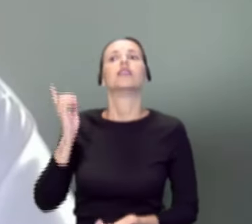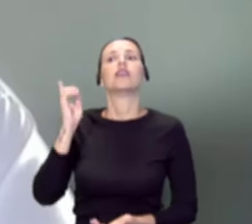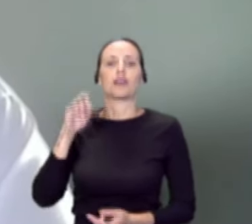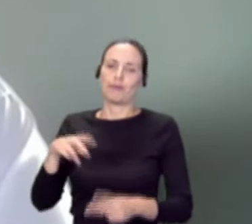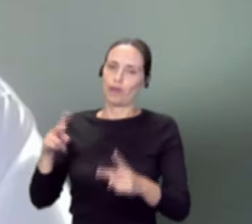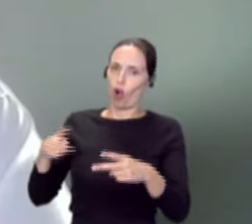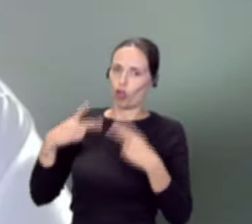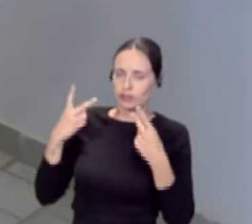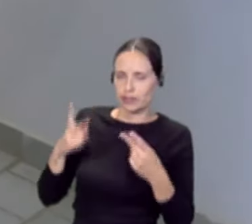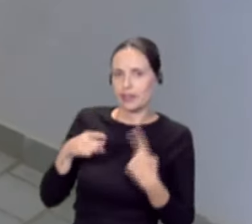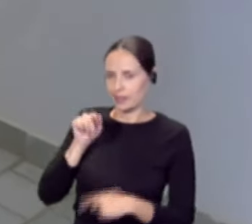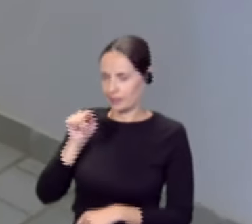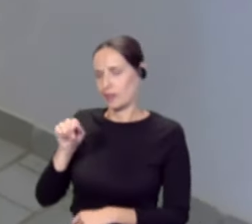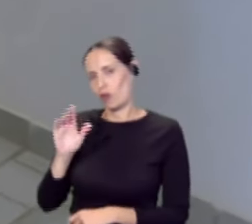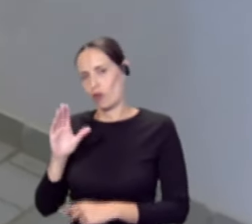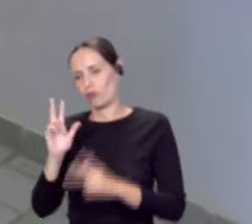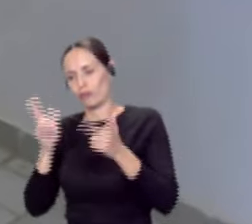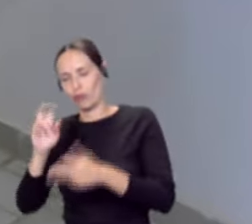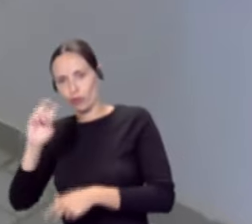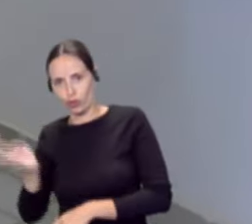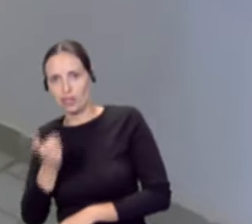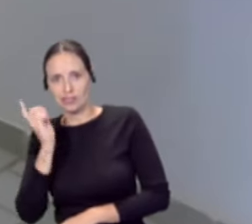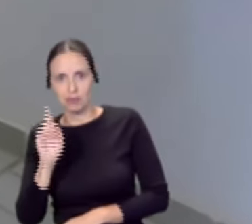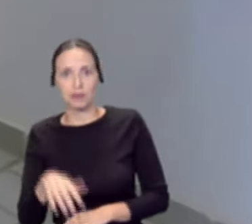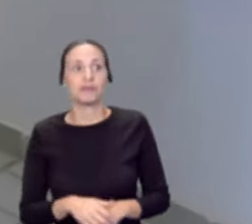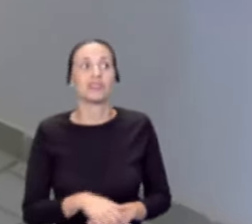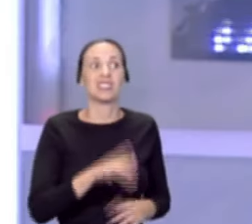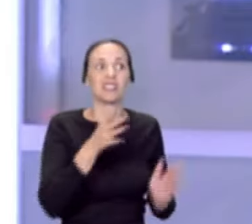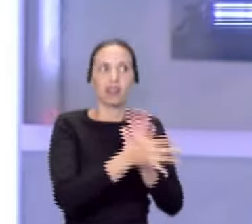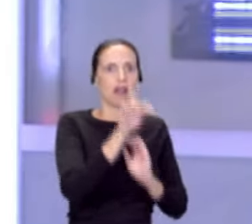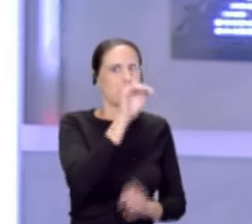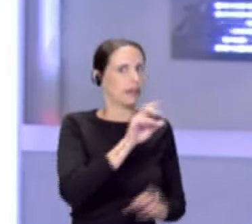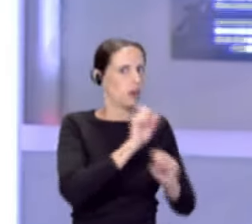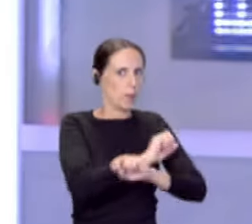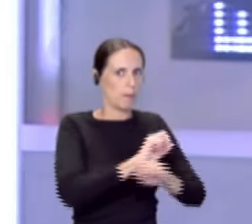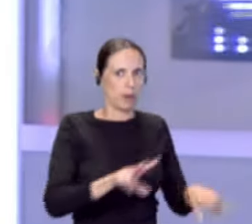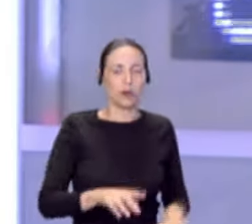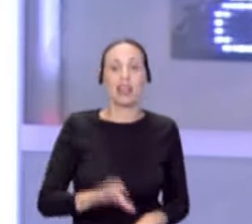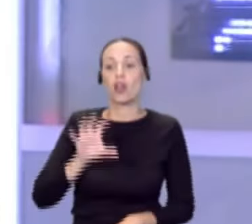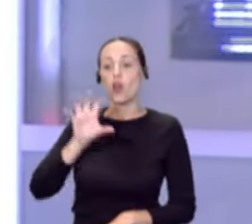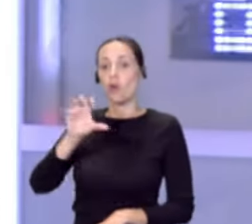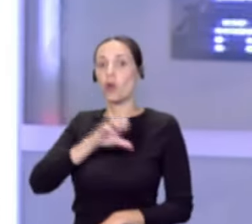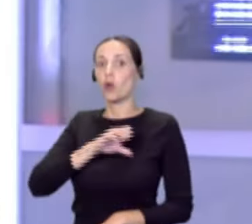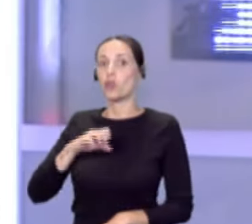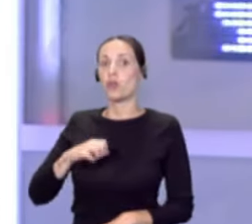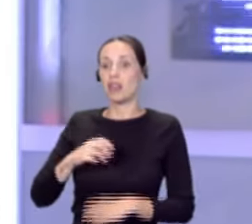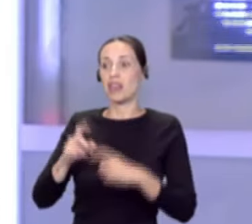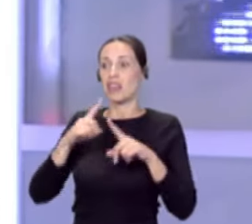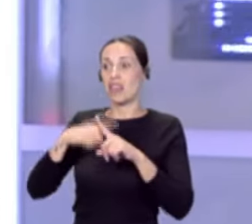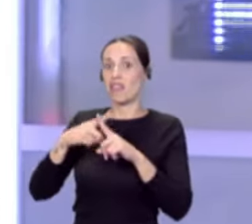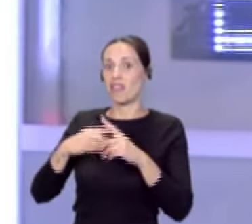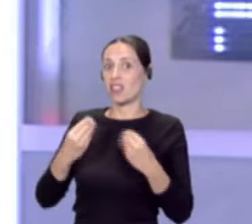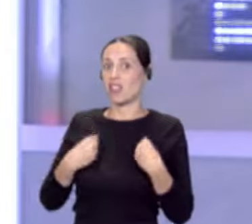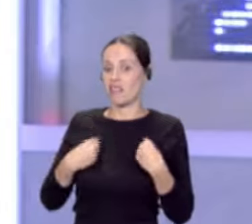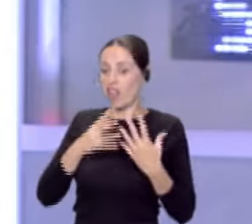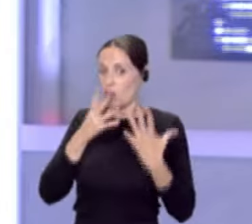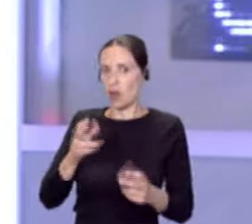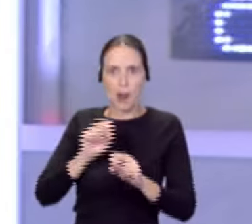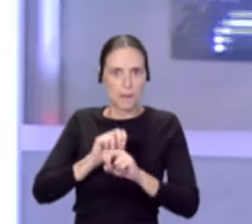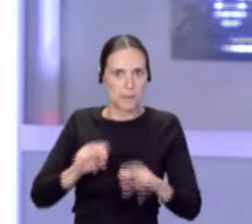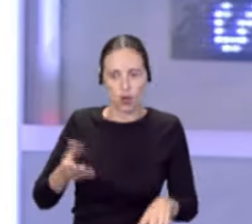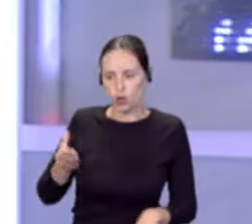en la restauración. Esto ubica a Canarias en los peores parámetros. La comunidad que peor nivel de vida tiene actualmente, que peores salarios